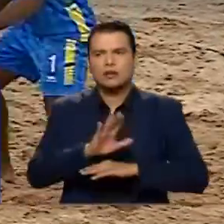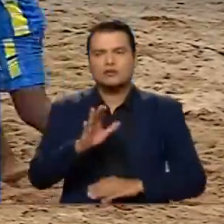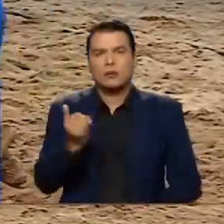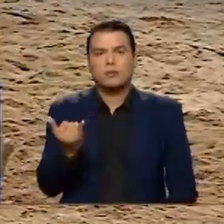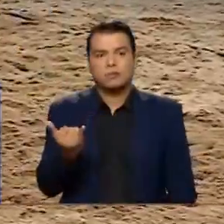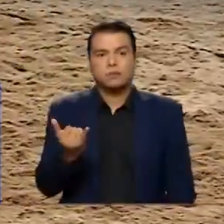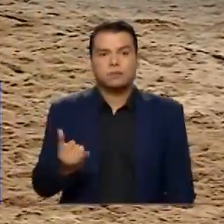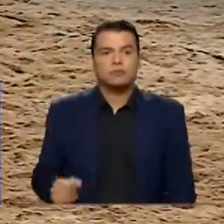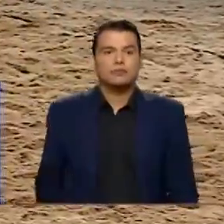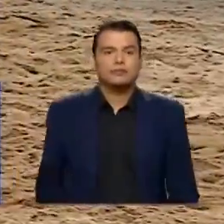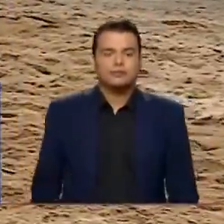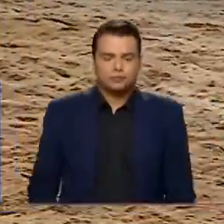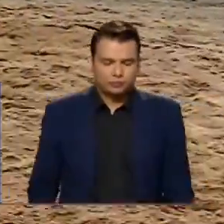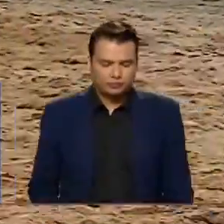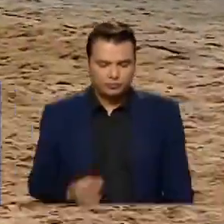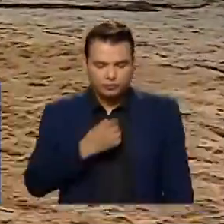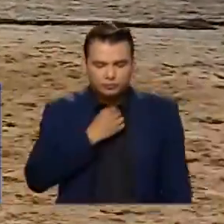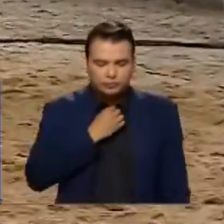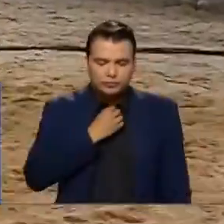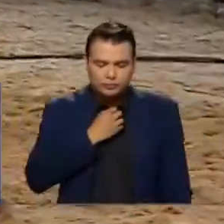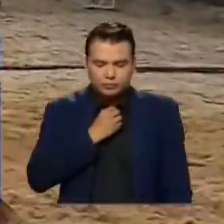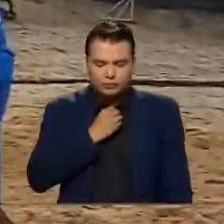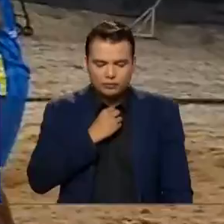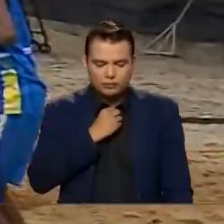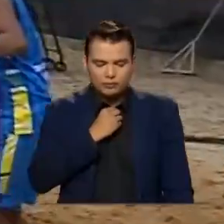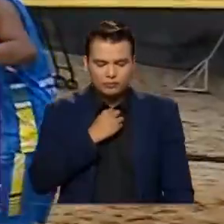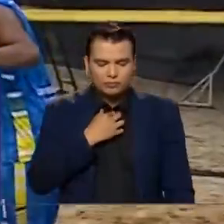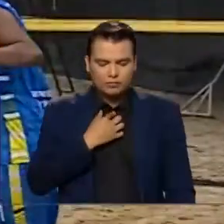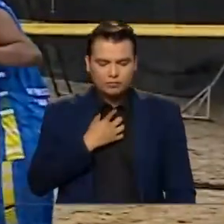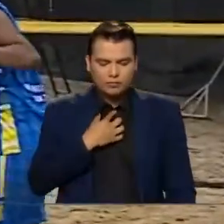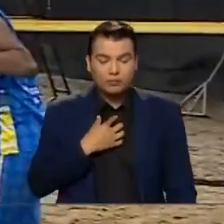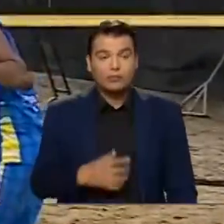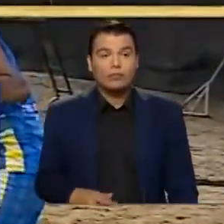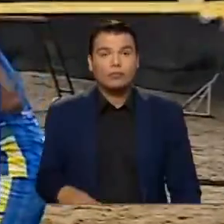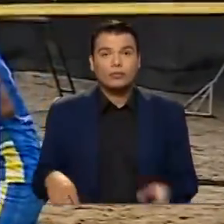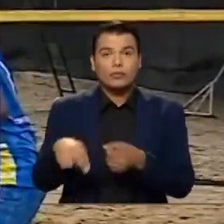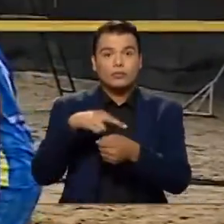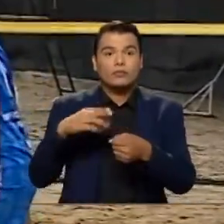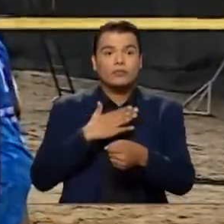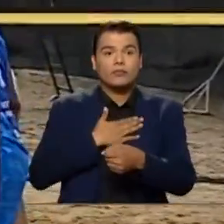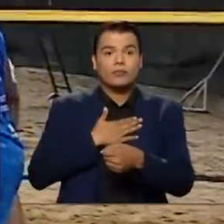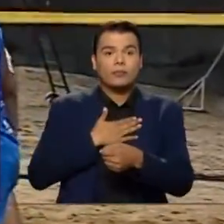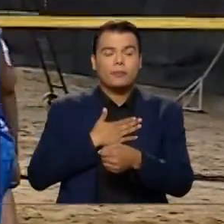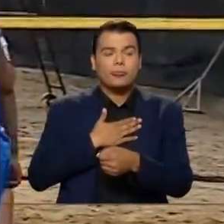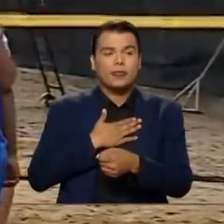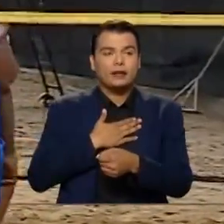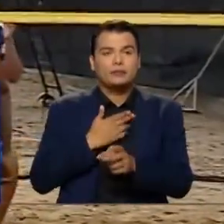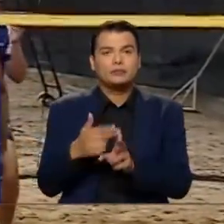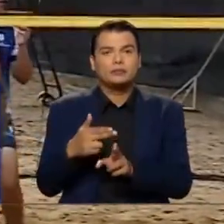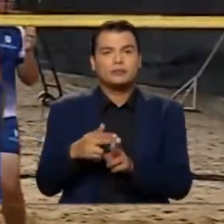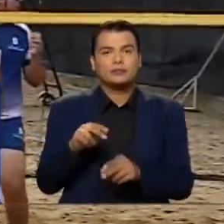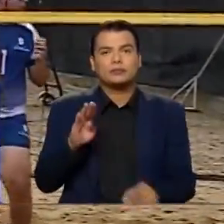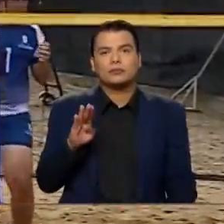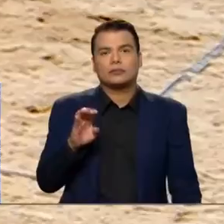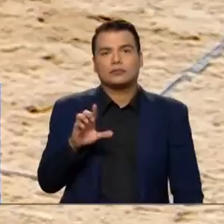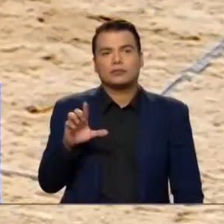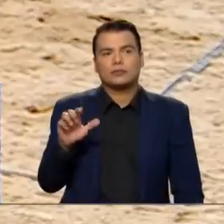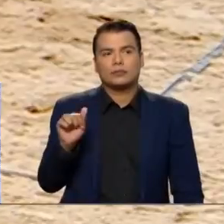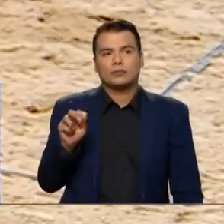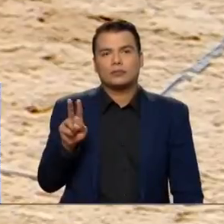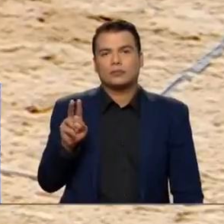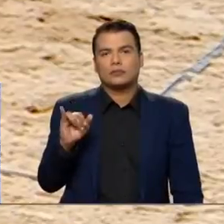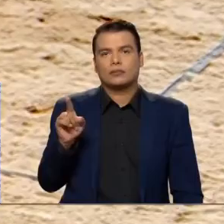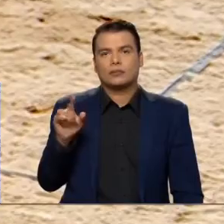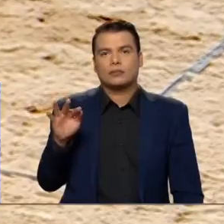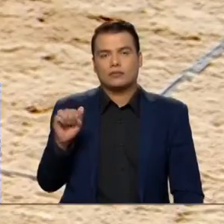Vengo de, pues, como tal, Quibdó, pero una región llamada Bellavista. Como tal, ahí fue que donde yo empecé